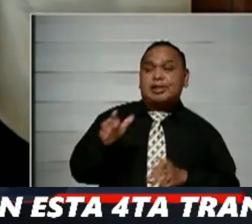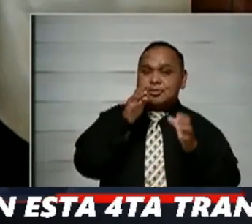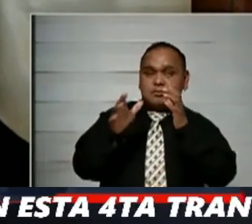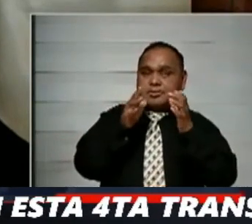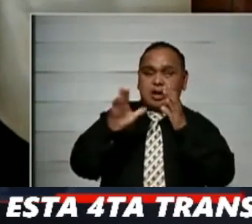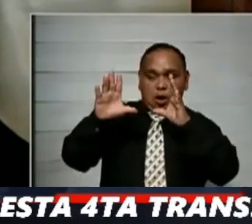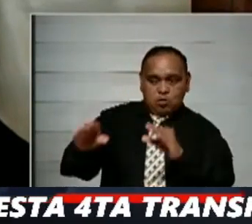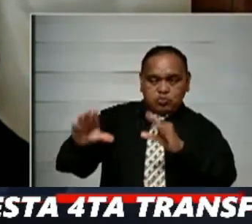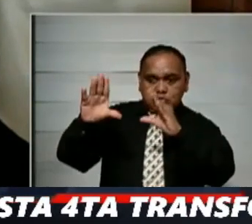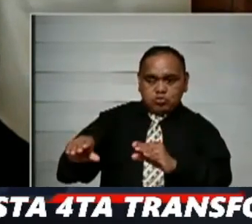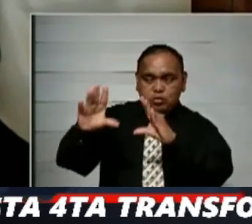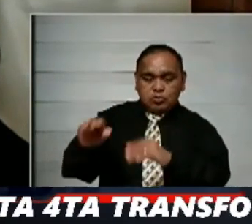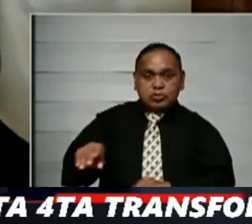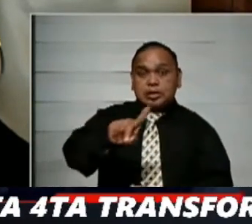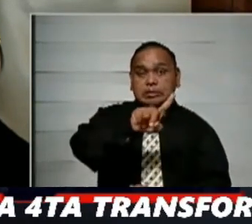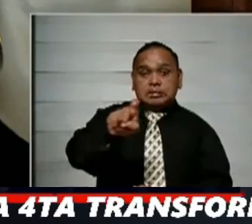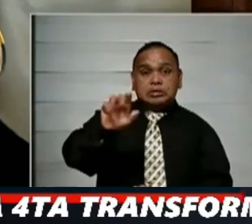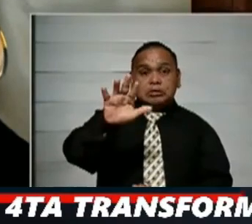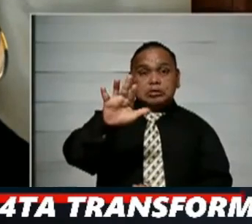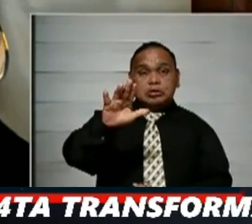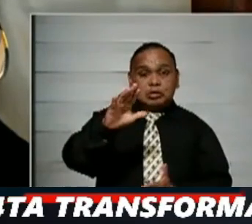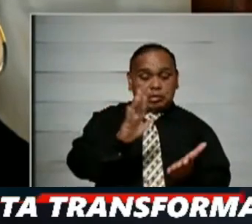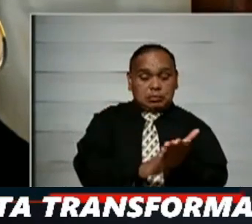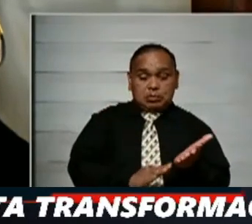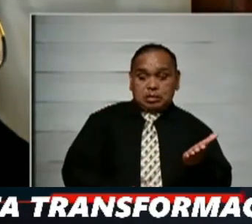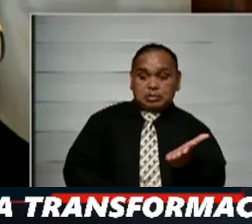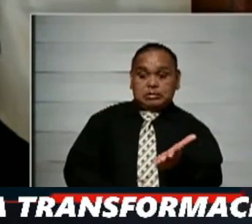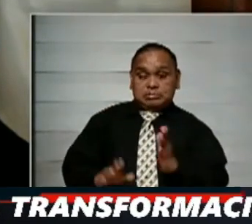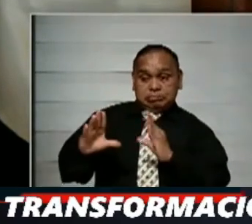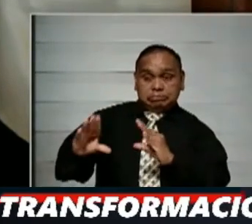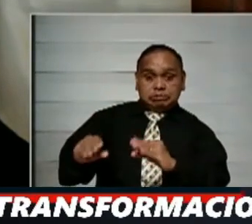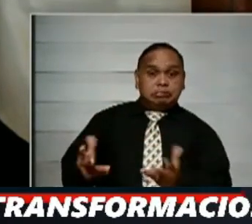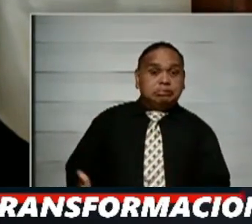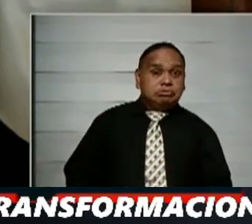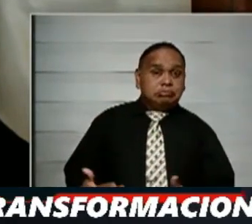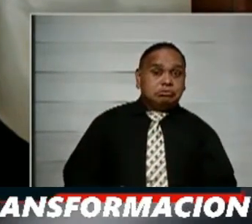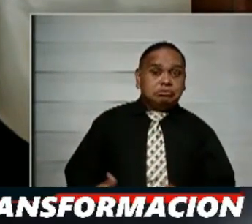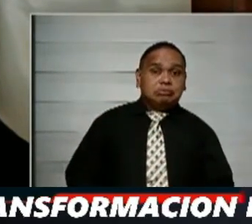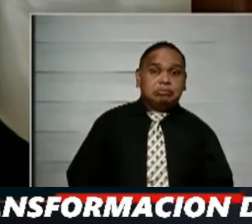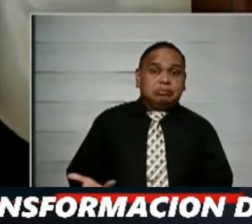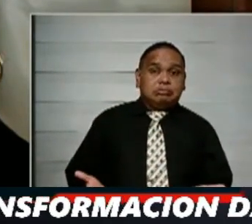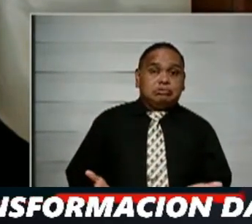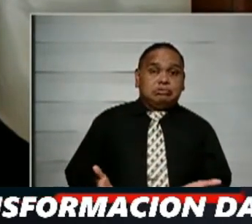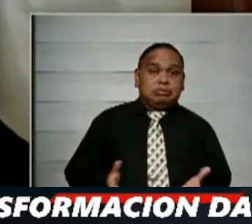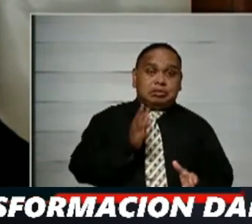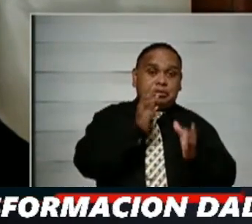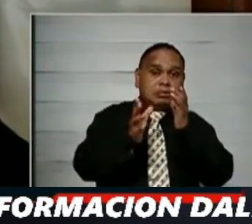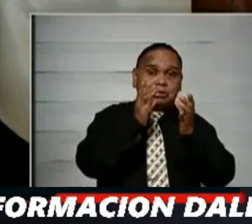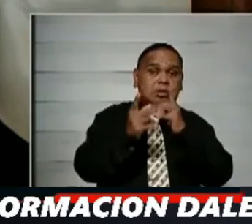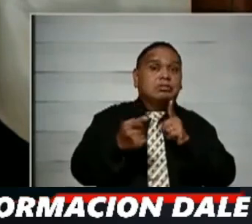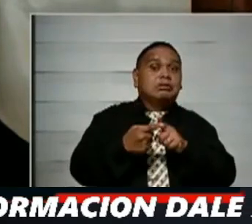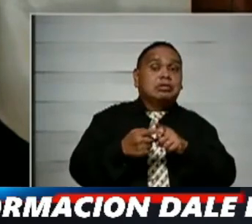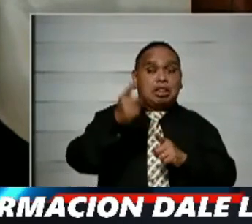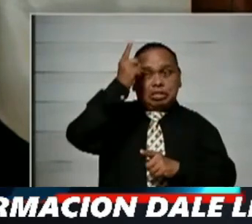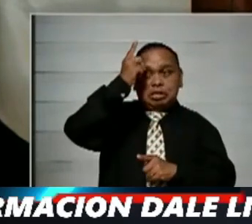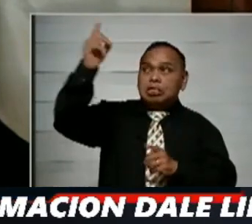comunicación y 150 contratos para asesores, oiga, por eso estaba muy comunicado con Dios, ¿no? Yo creo, porque